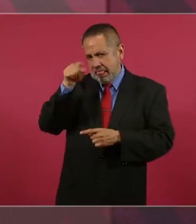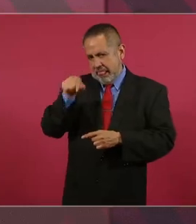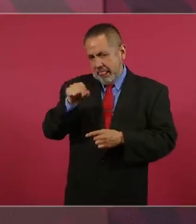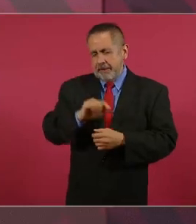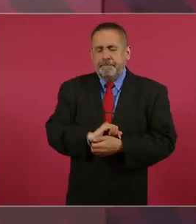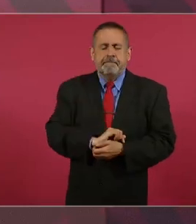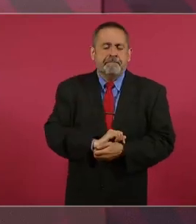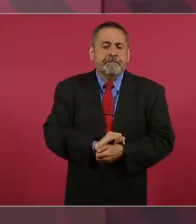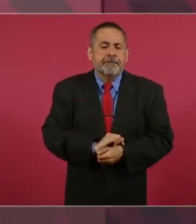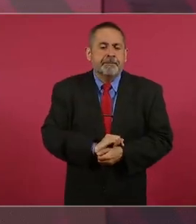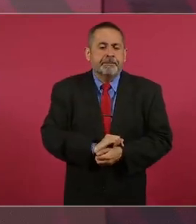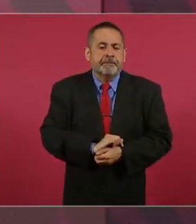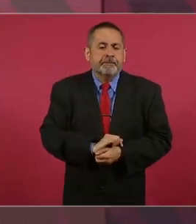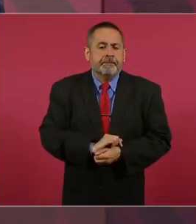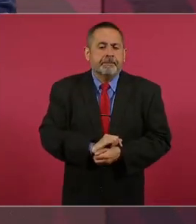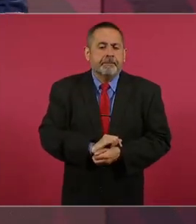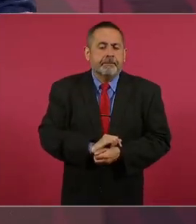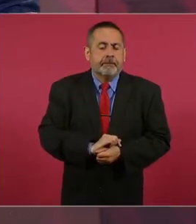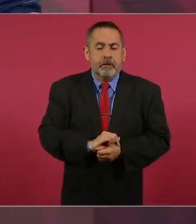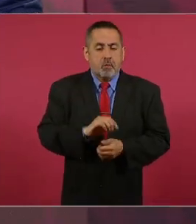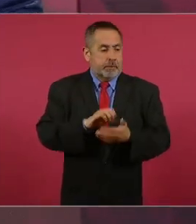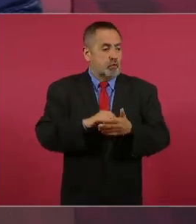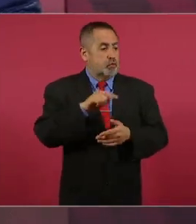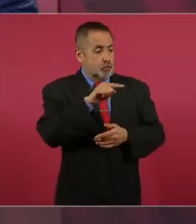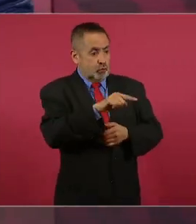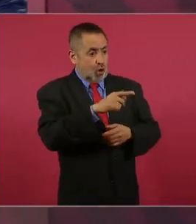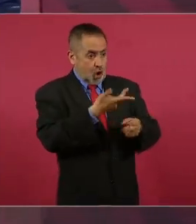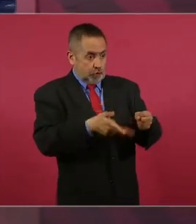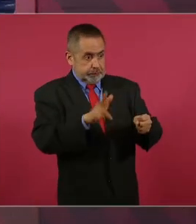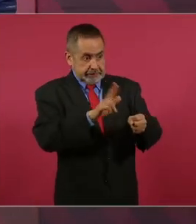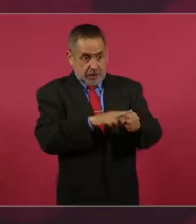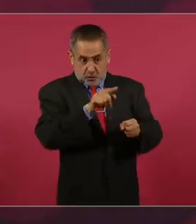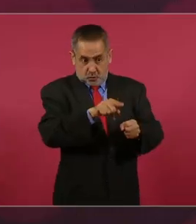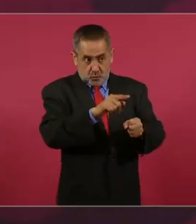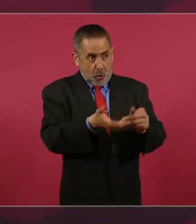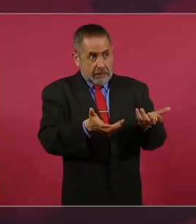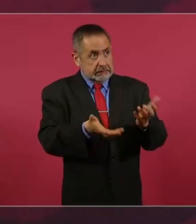Entonces, construyes un hospital,